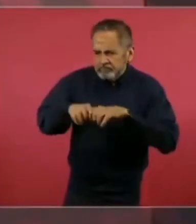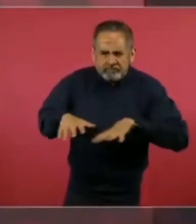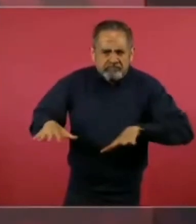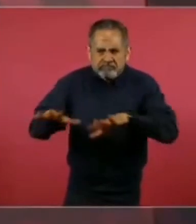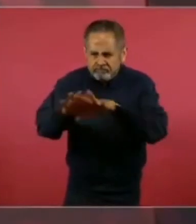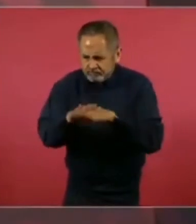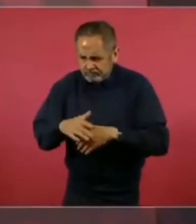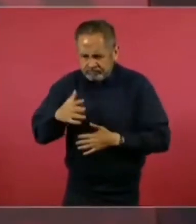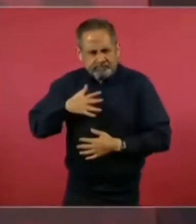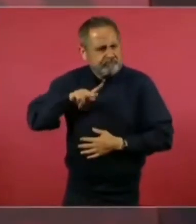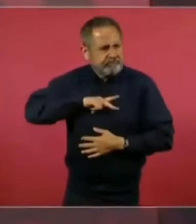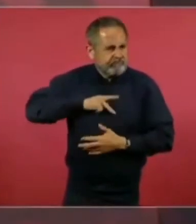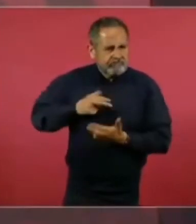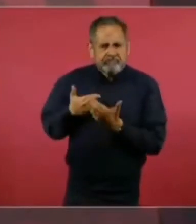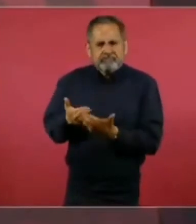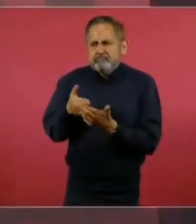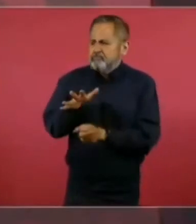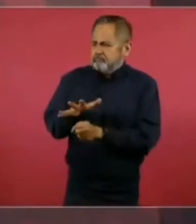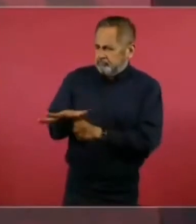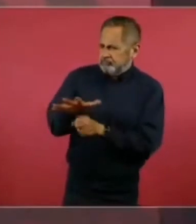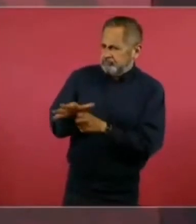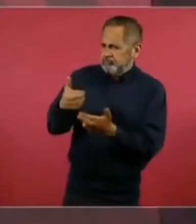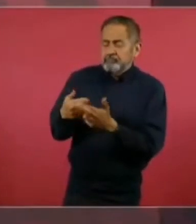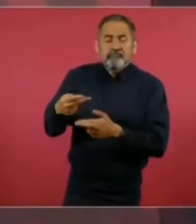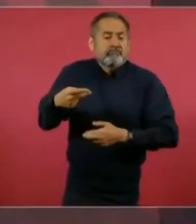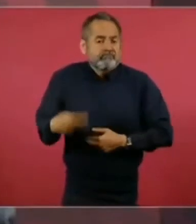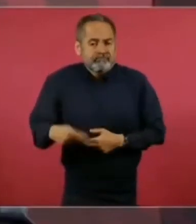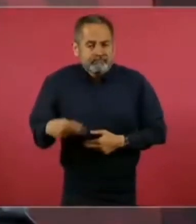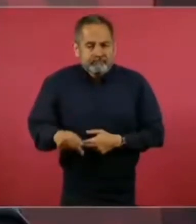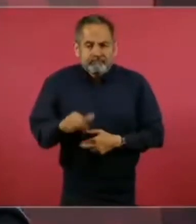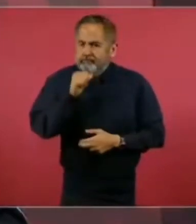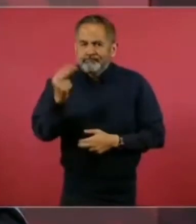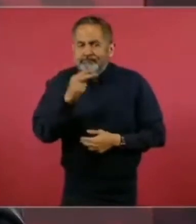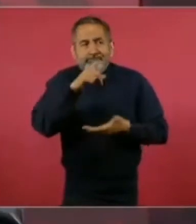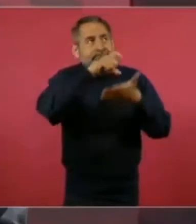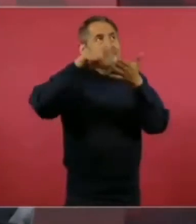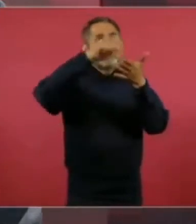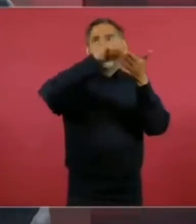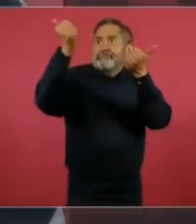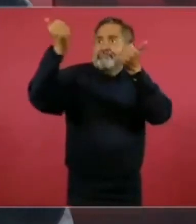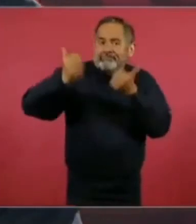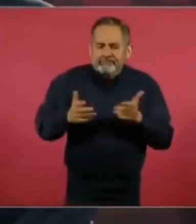que sería conveniente preparar un plan